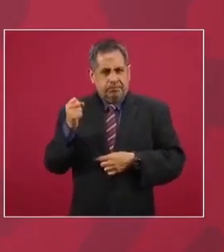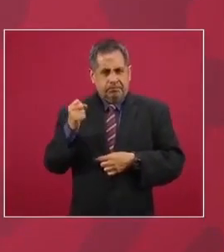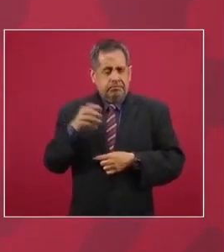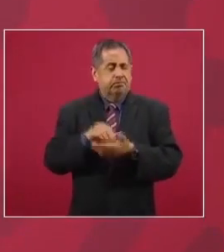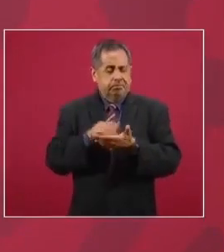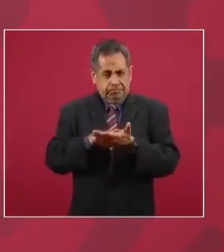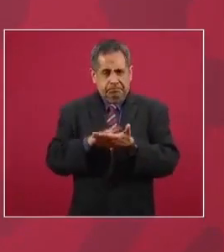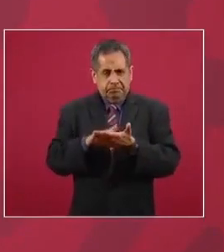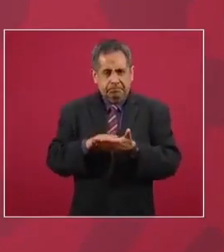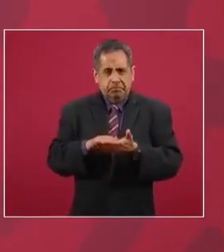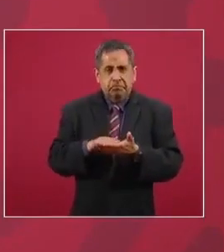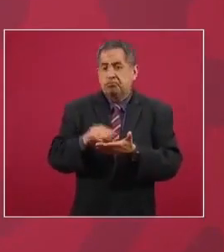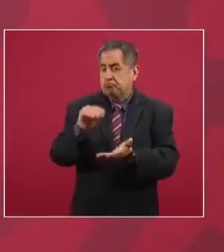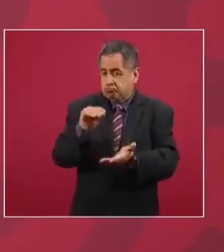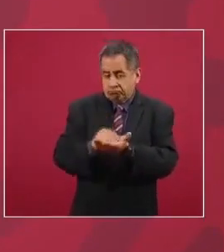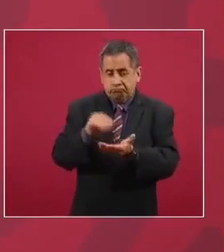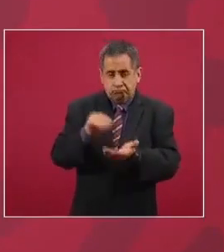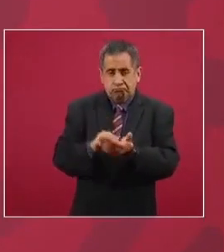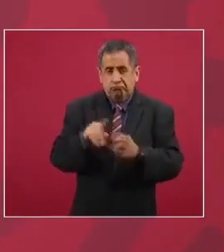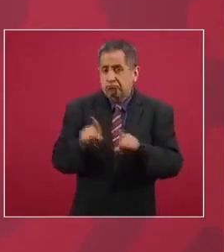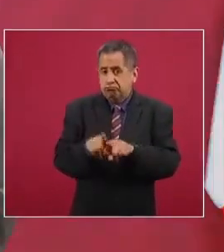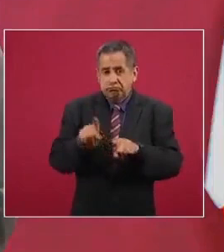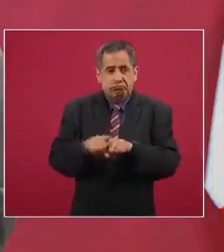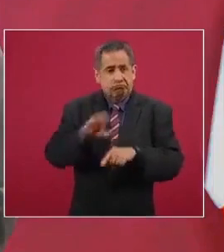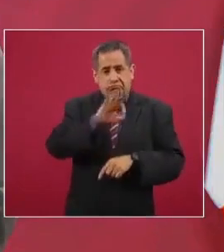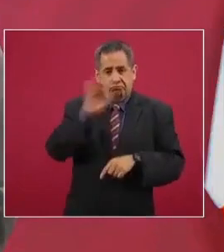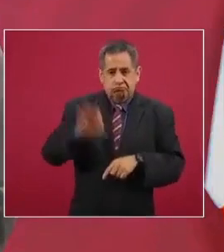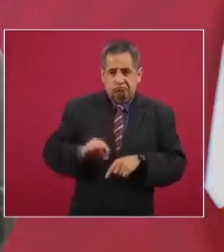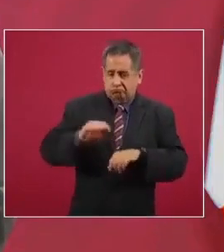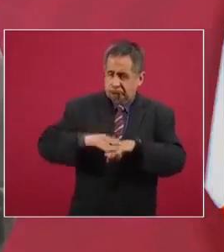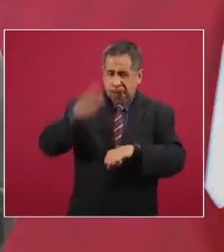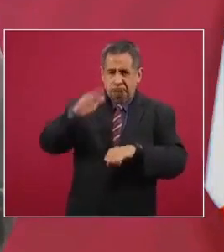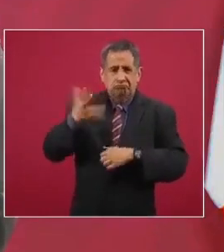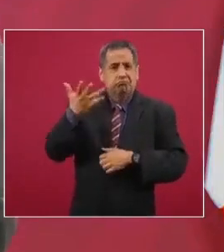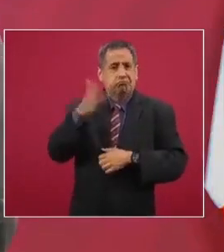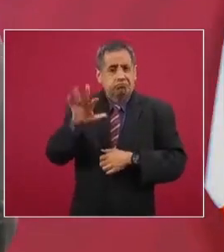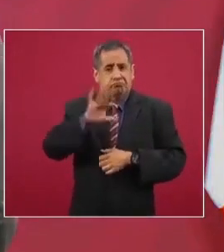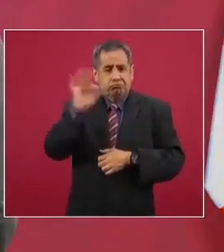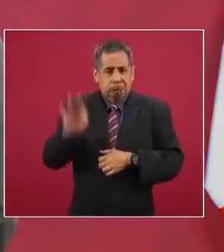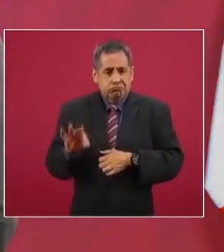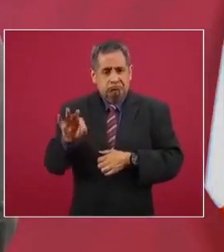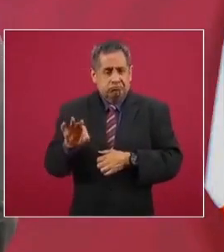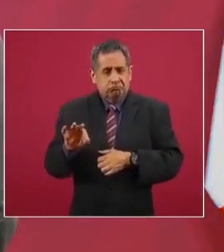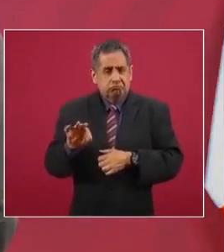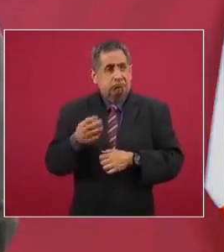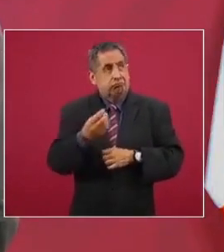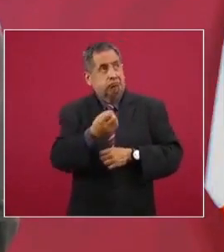septiembre, y sigue el mismo porcentaje, 10%